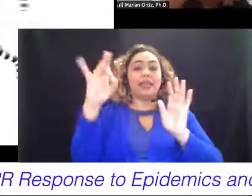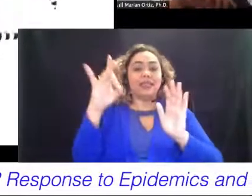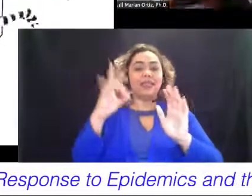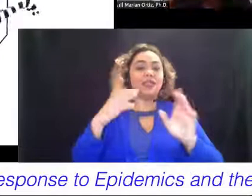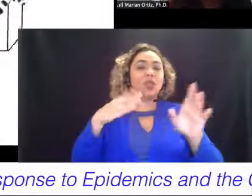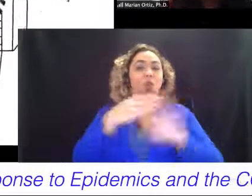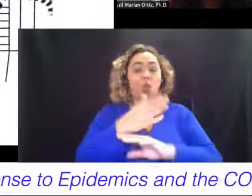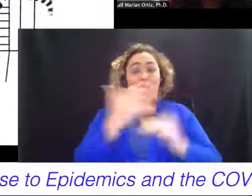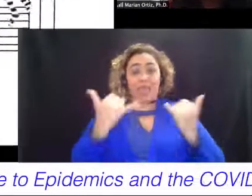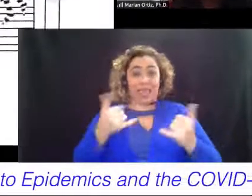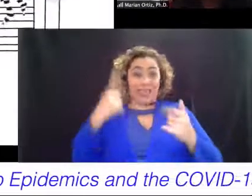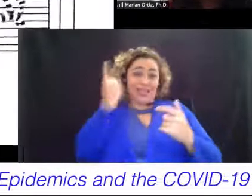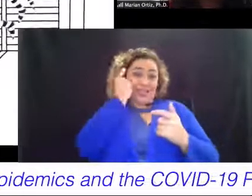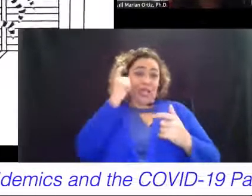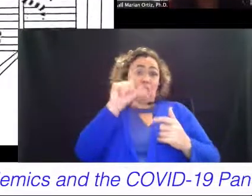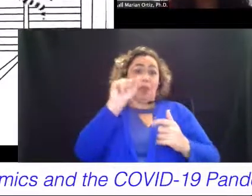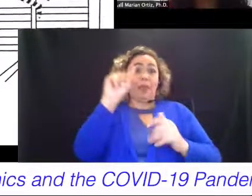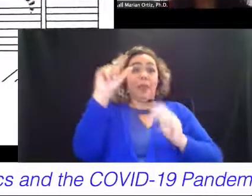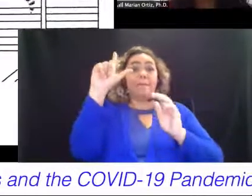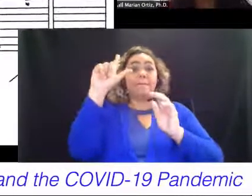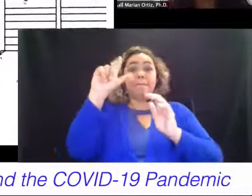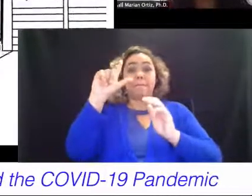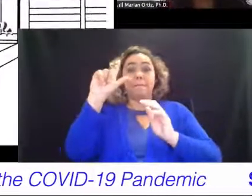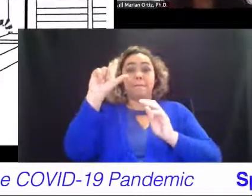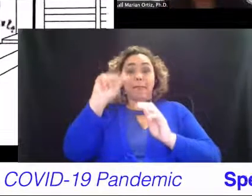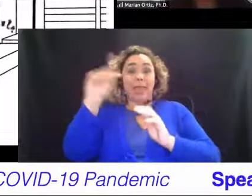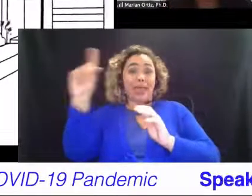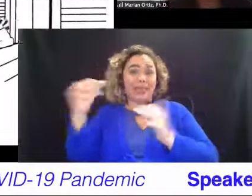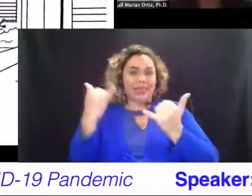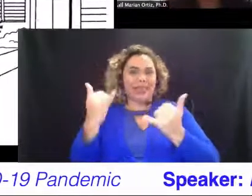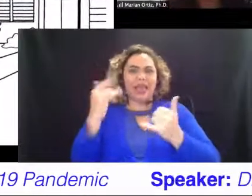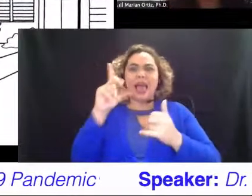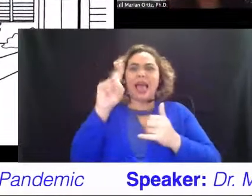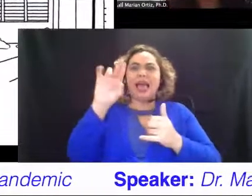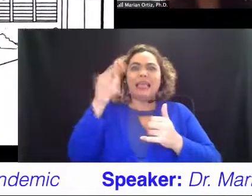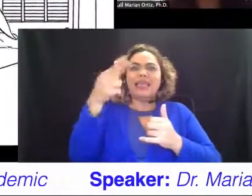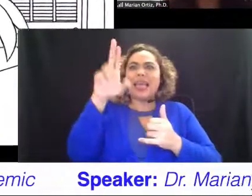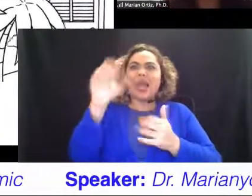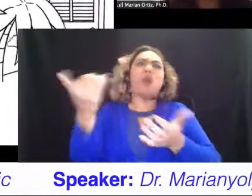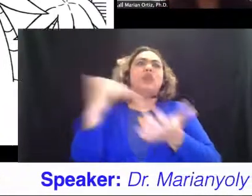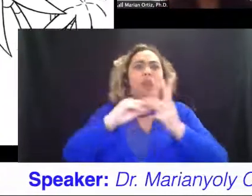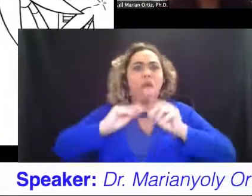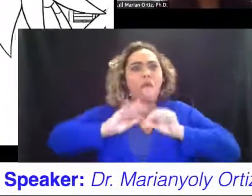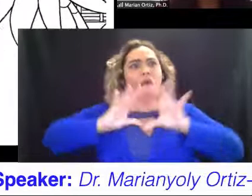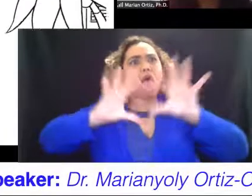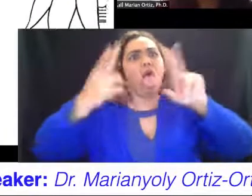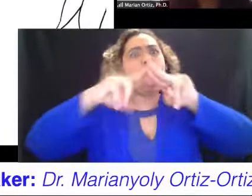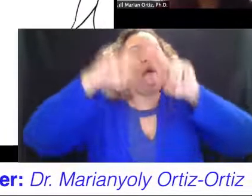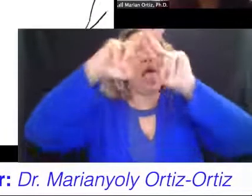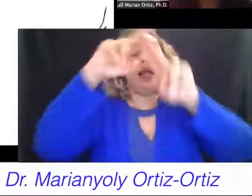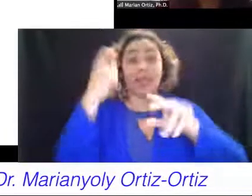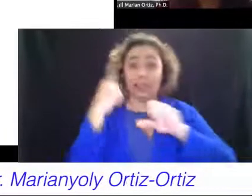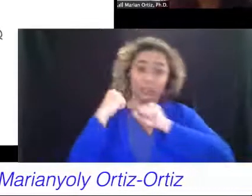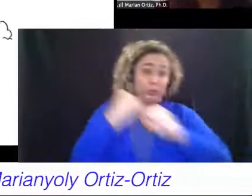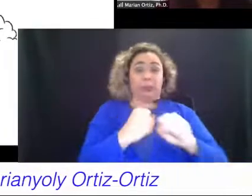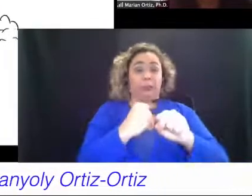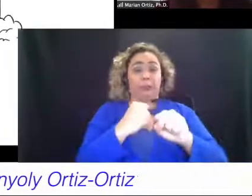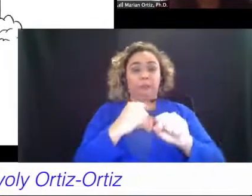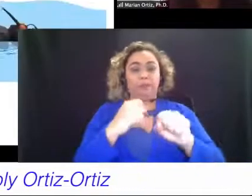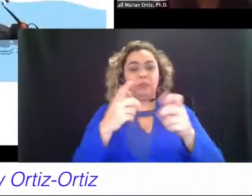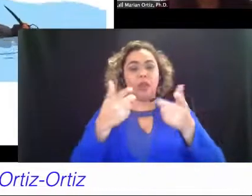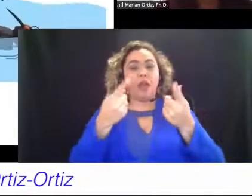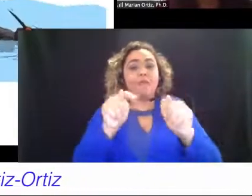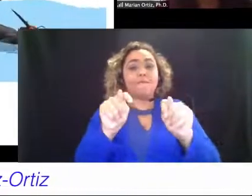¿verdad? Ahora en el 2020, cuando empezamos a ver un aumento en los casos de dengue, la volvimos a lanzar con estrategias bien fuertes